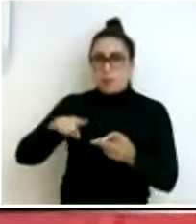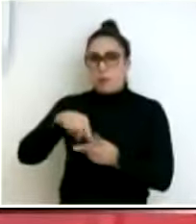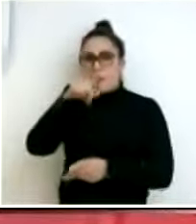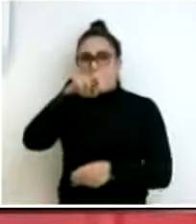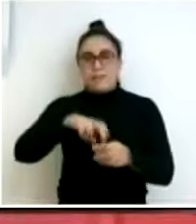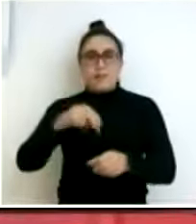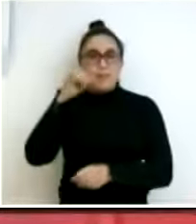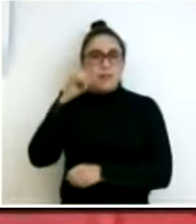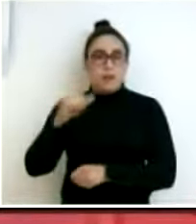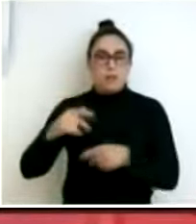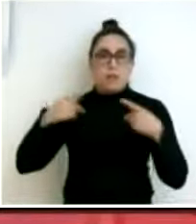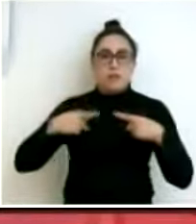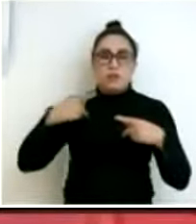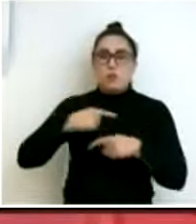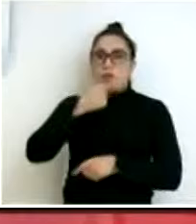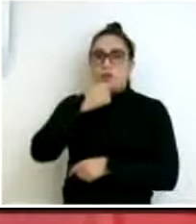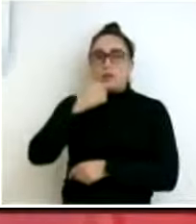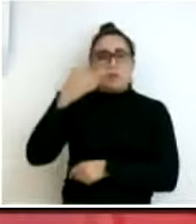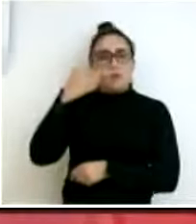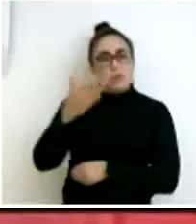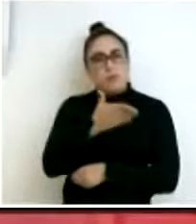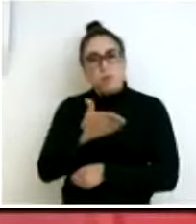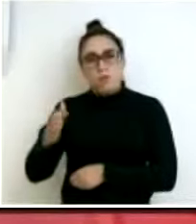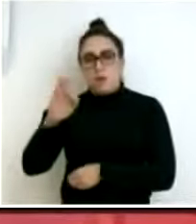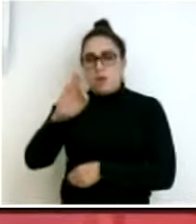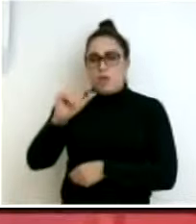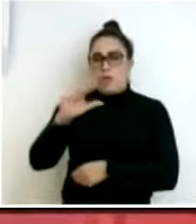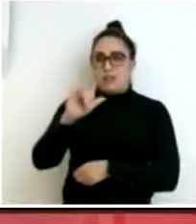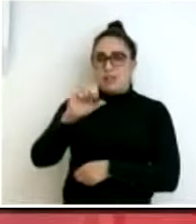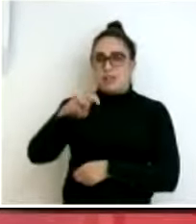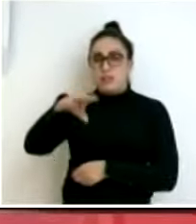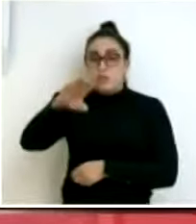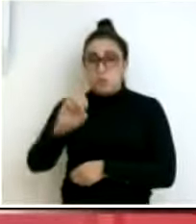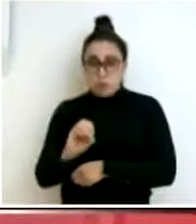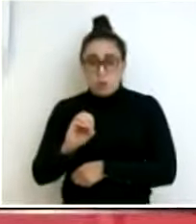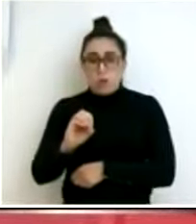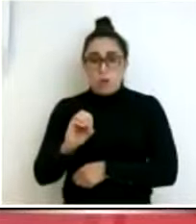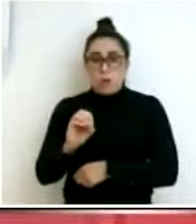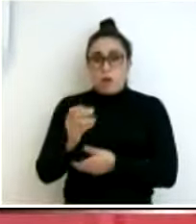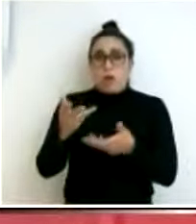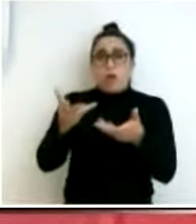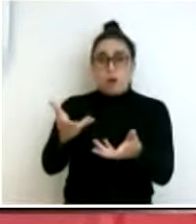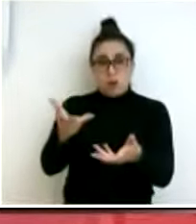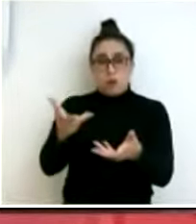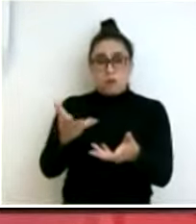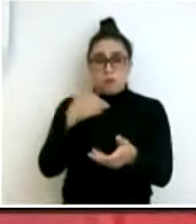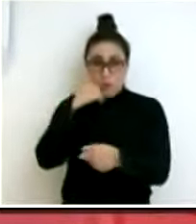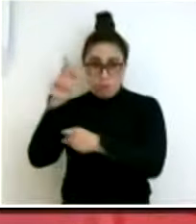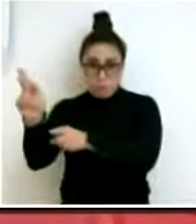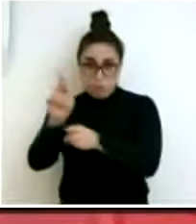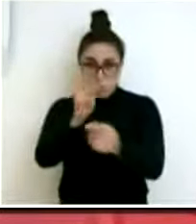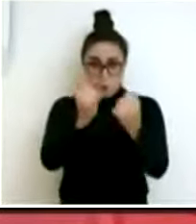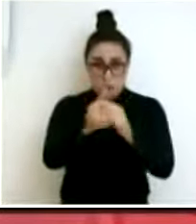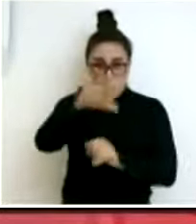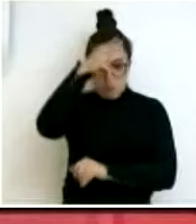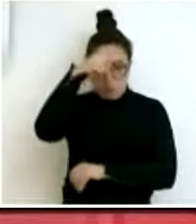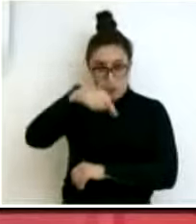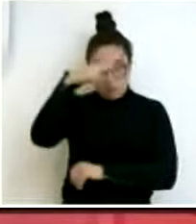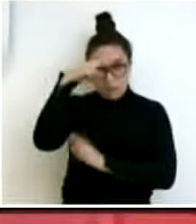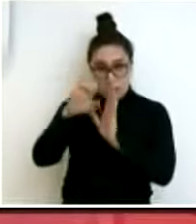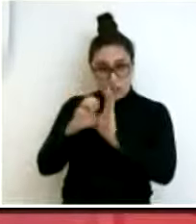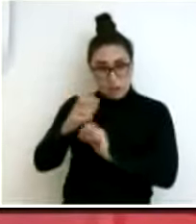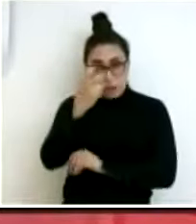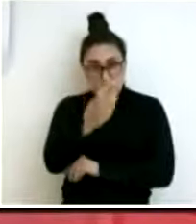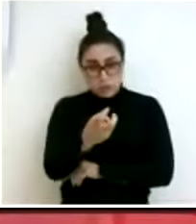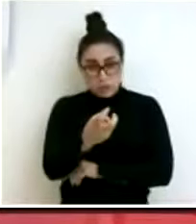fascista. O si por el contrario, podemos darnos el tiempo y la